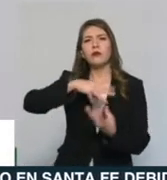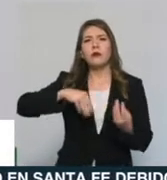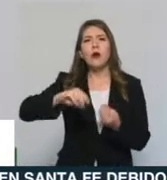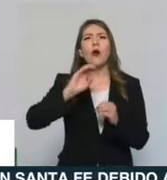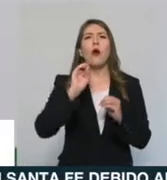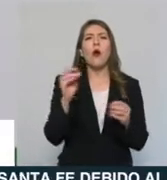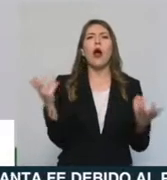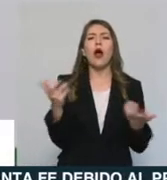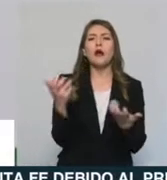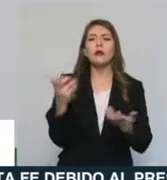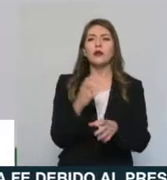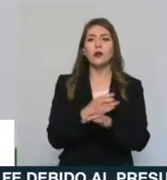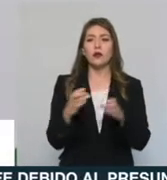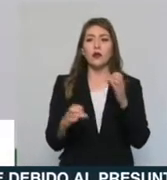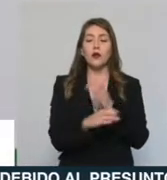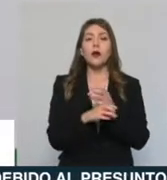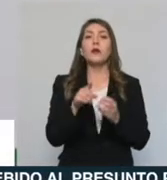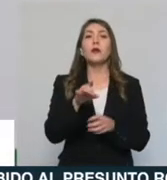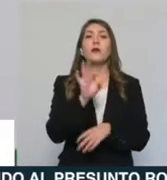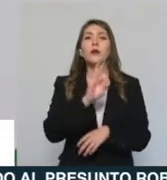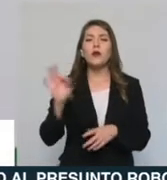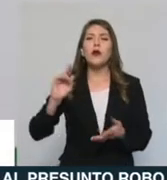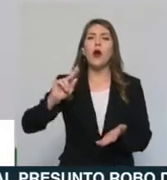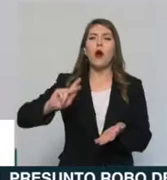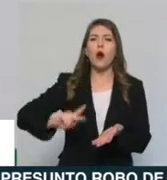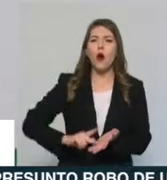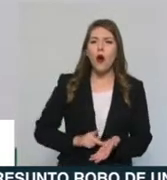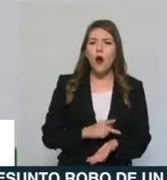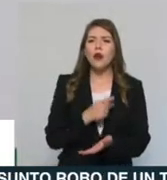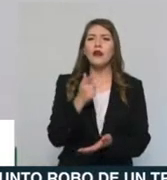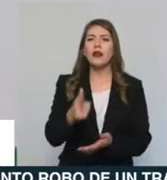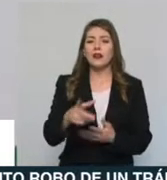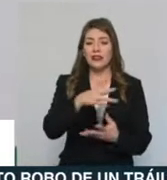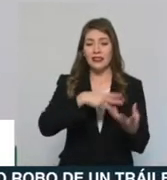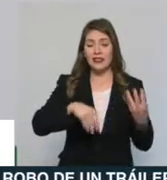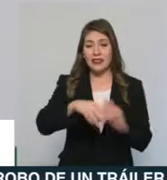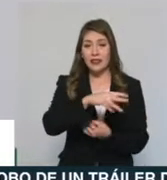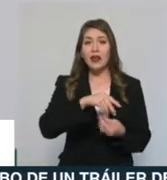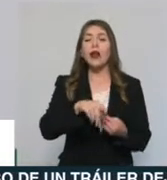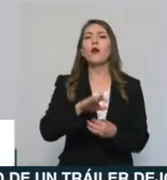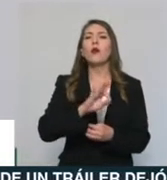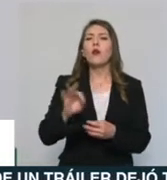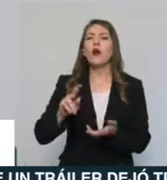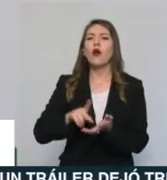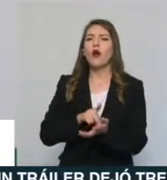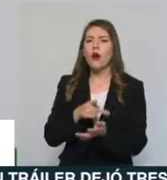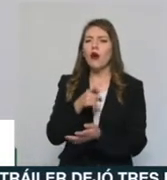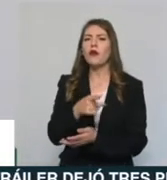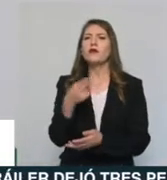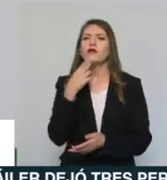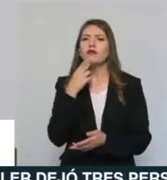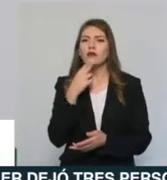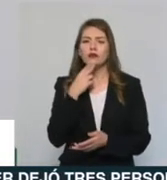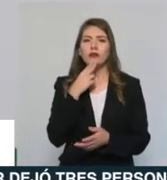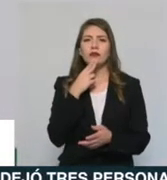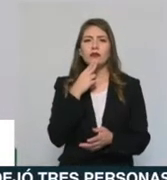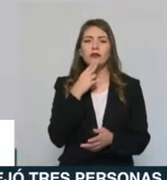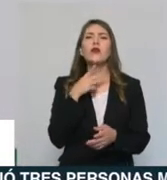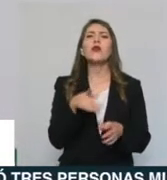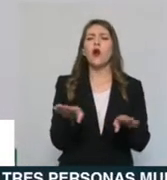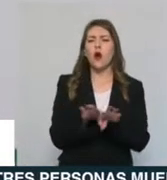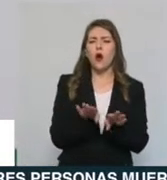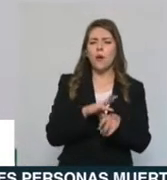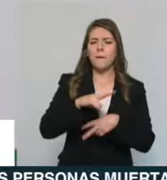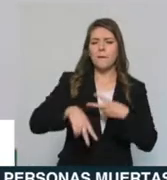permitan que realmente vuelvan a entrar a la economía los residuos. Entonces, ¿cómo vamos a lograr llegar a basura cero